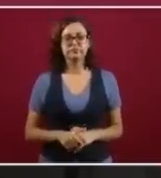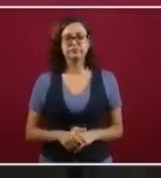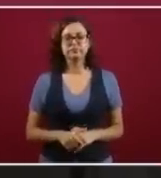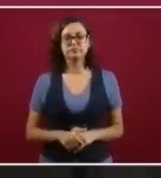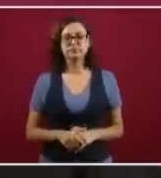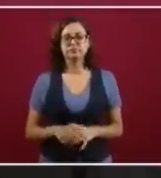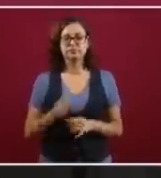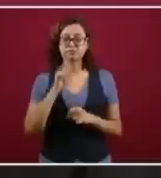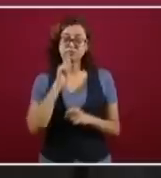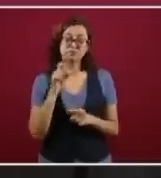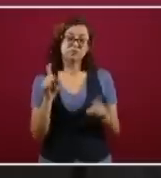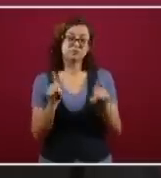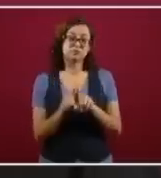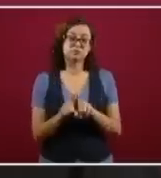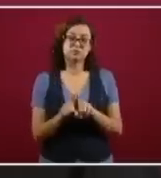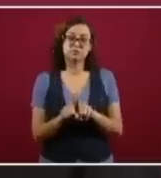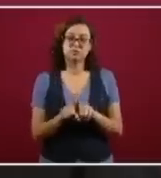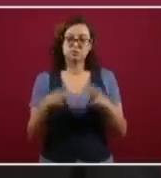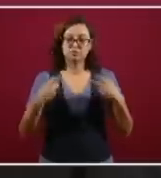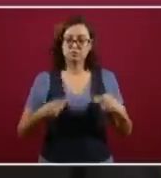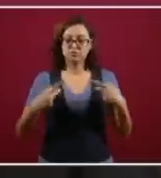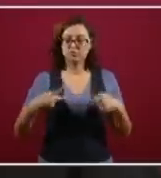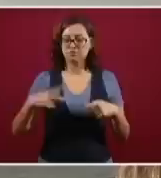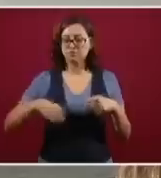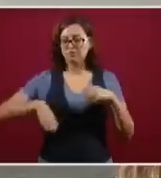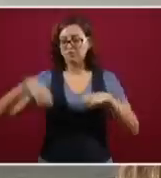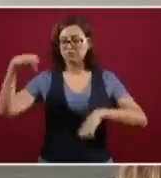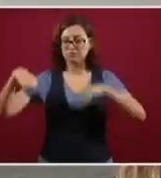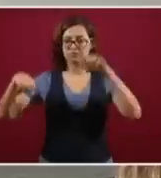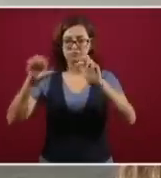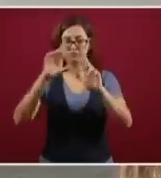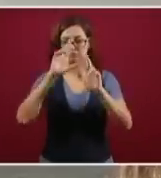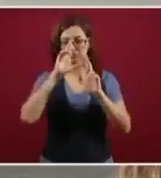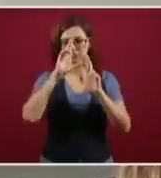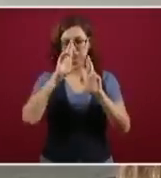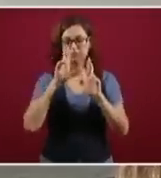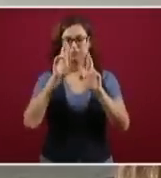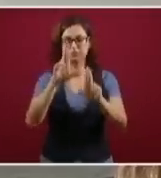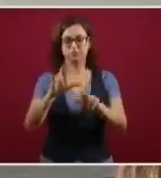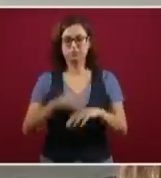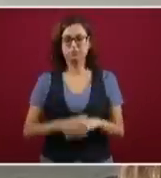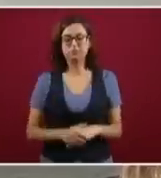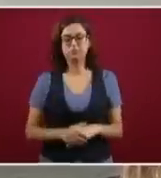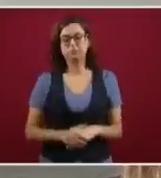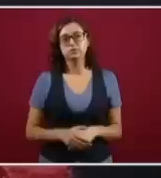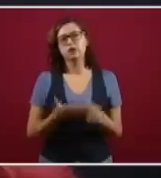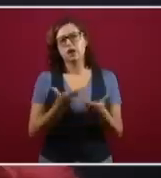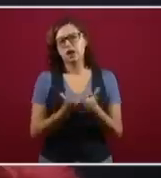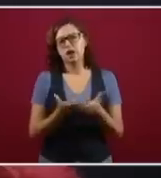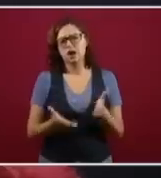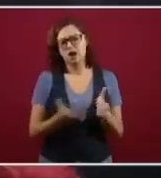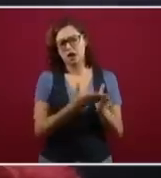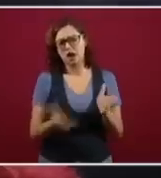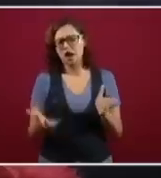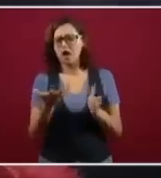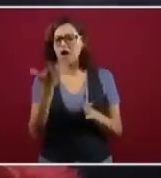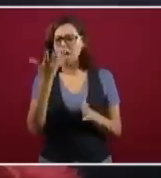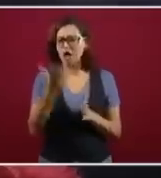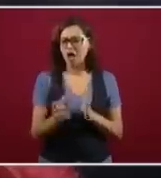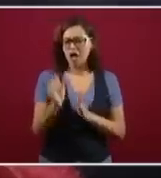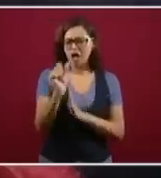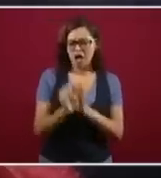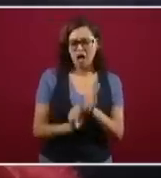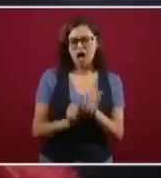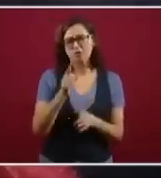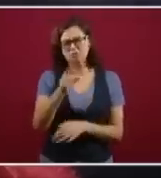el respeto a los adultos mayores. Y sobre sus 10 meses de gobierno, en este sentido, la autocrítica.